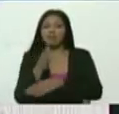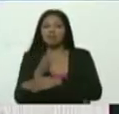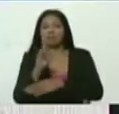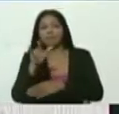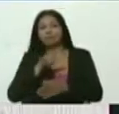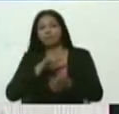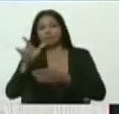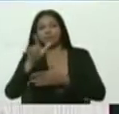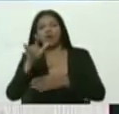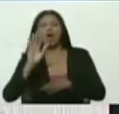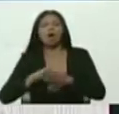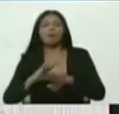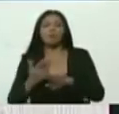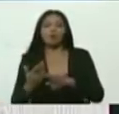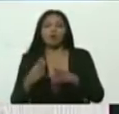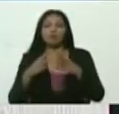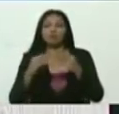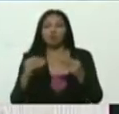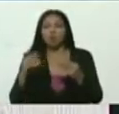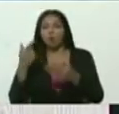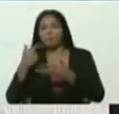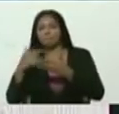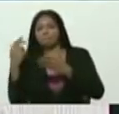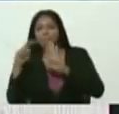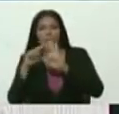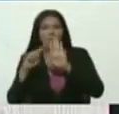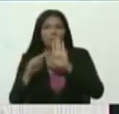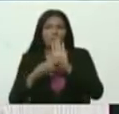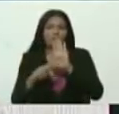Carlota para toda la acción de